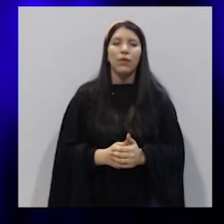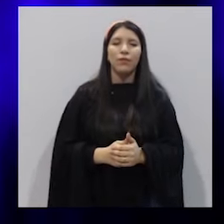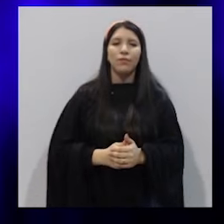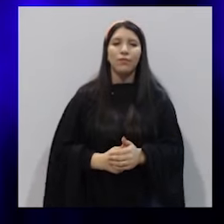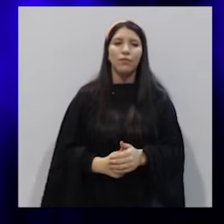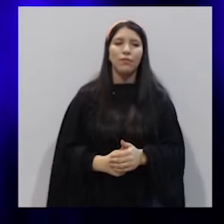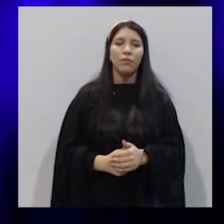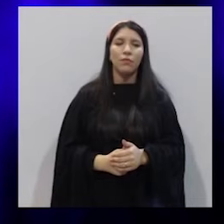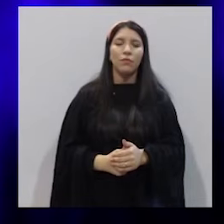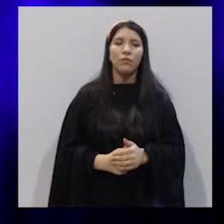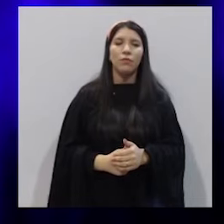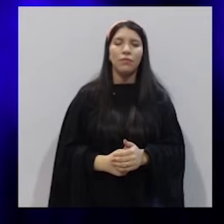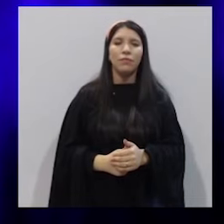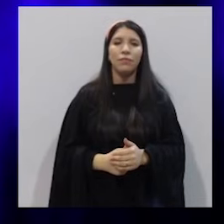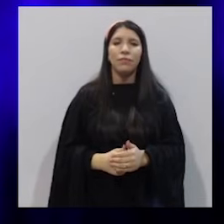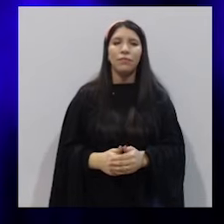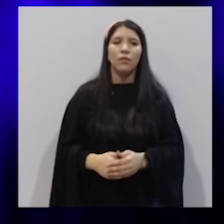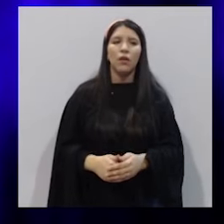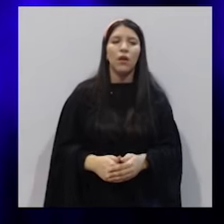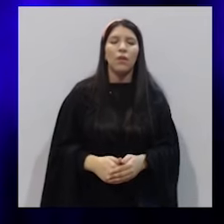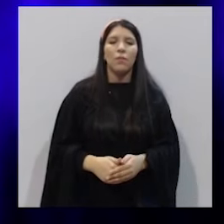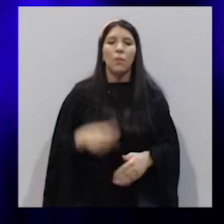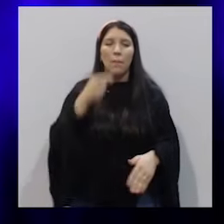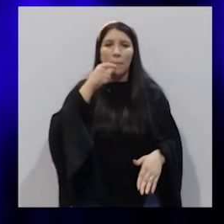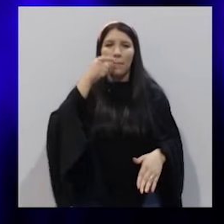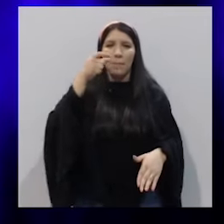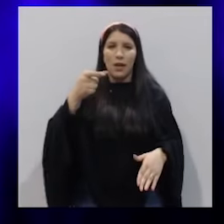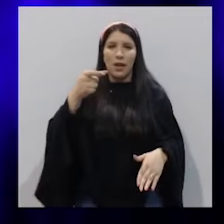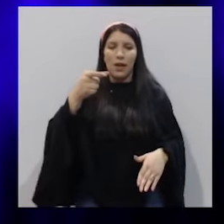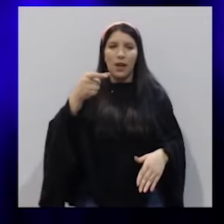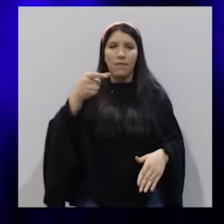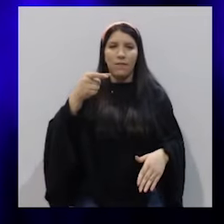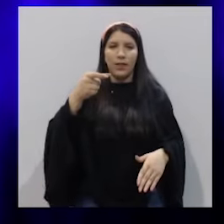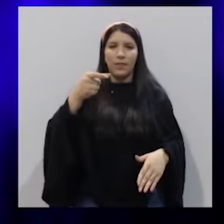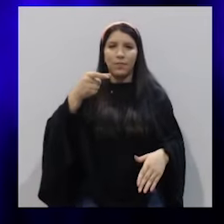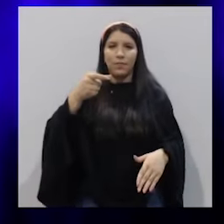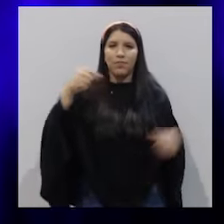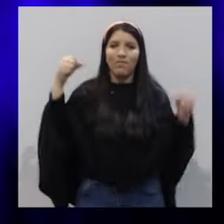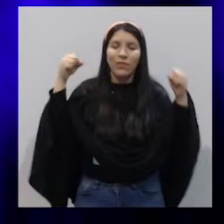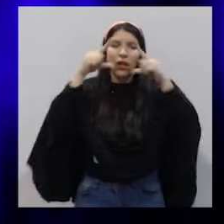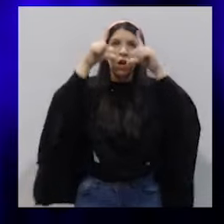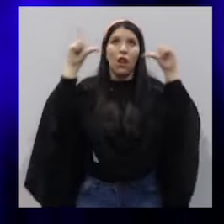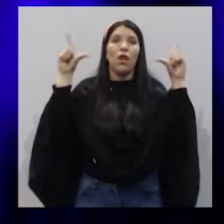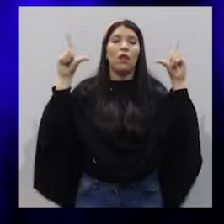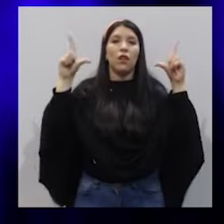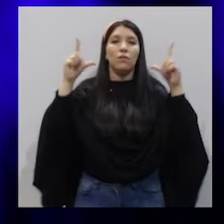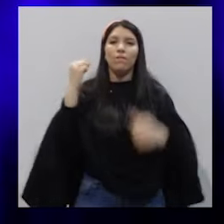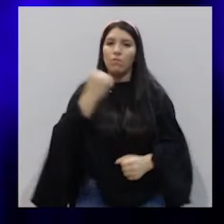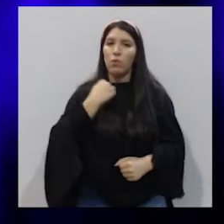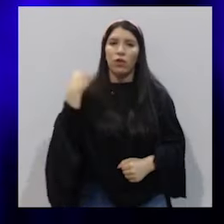significados pero significa por ejemplo es un estado de atención y vigilancia